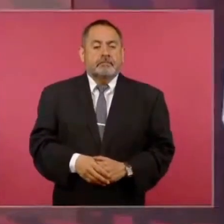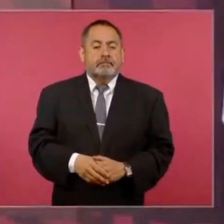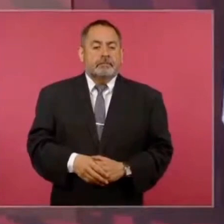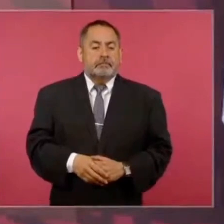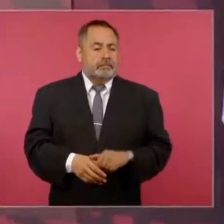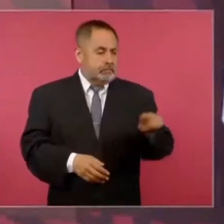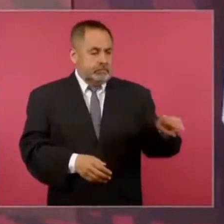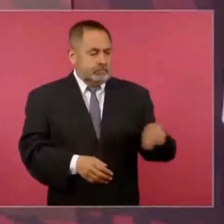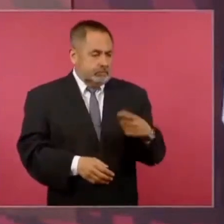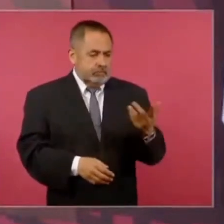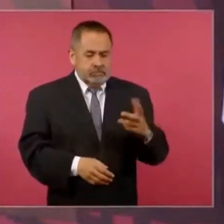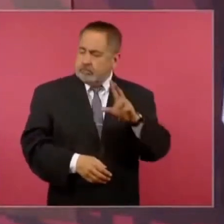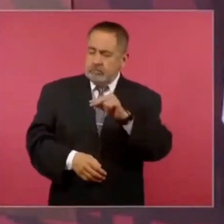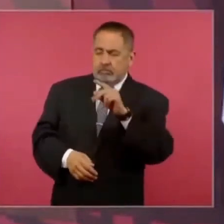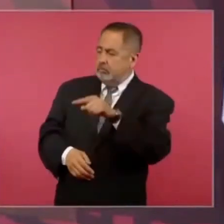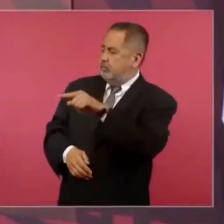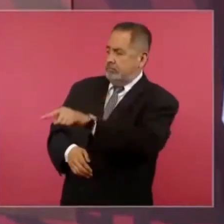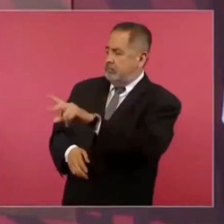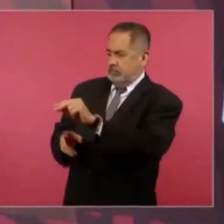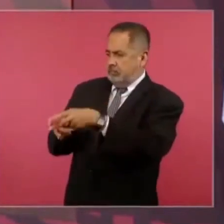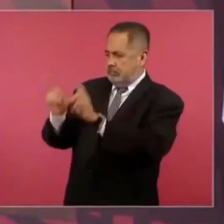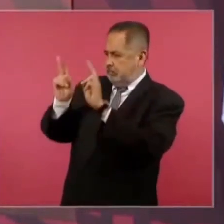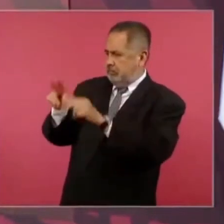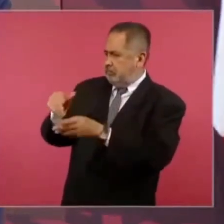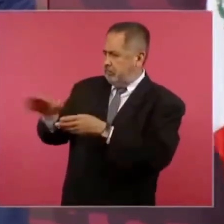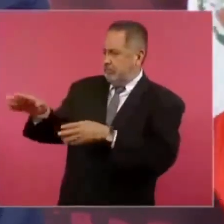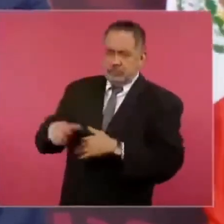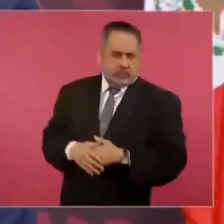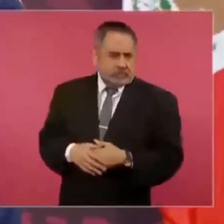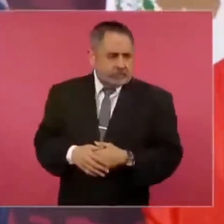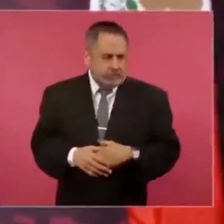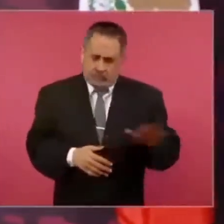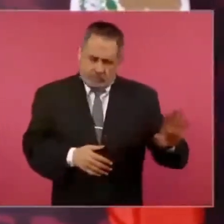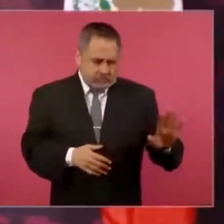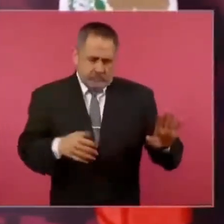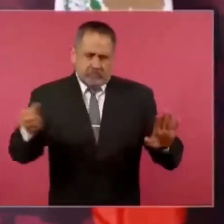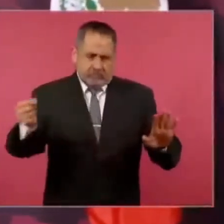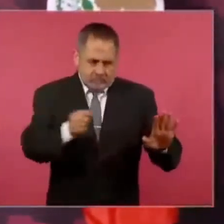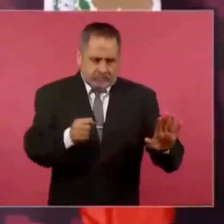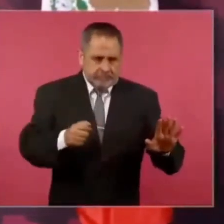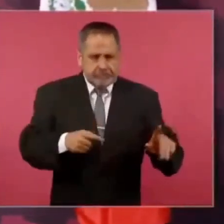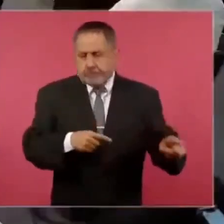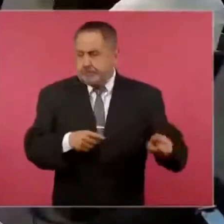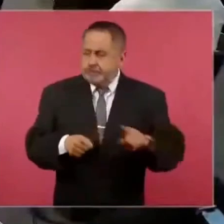¿Cómo no va a participar? Y ya aceptaron